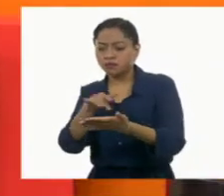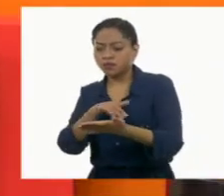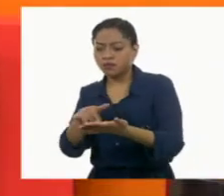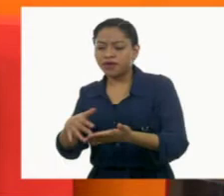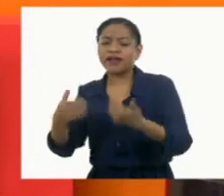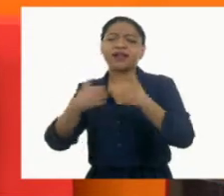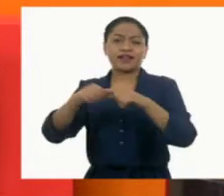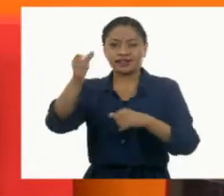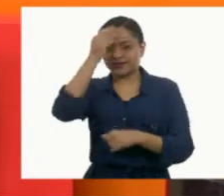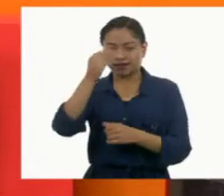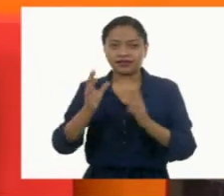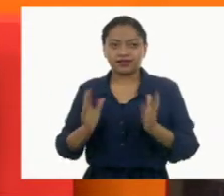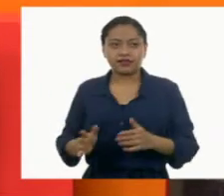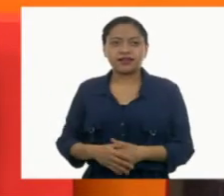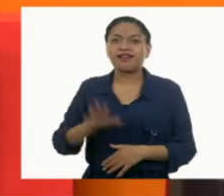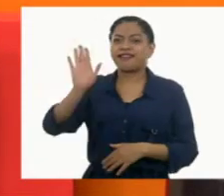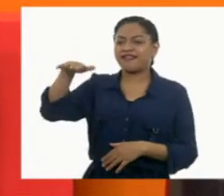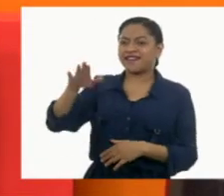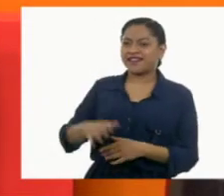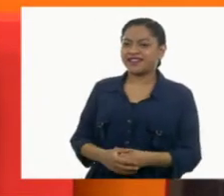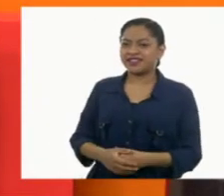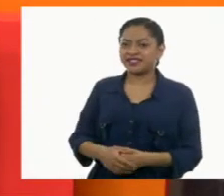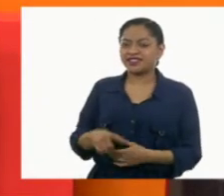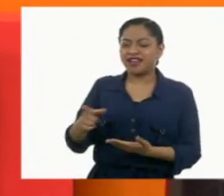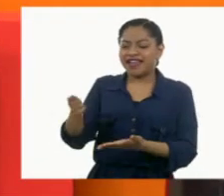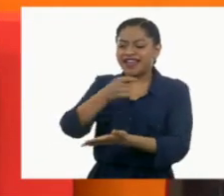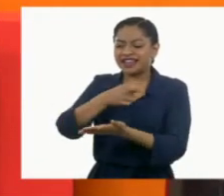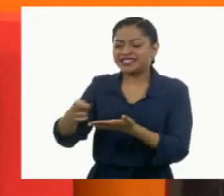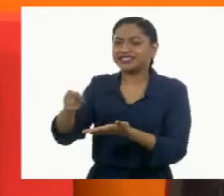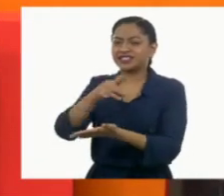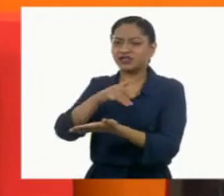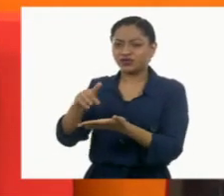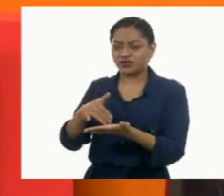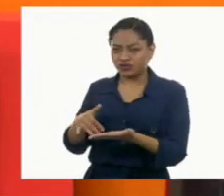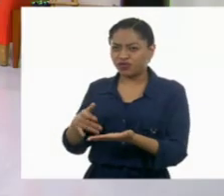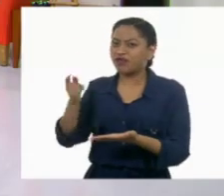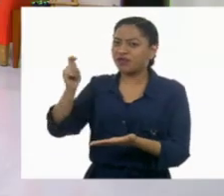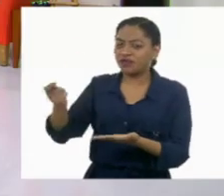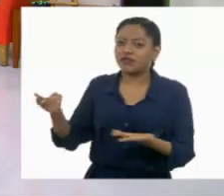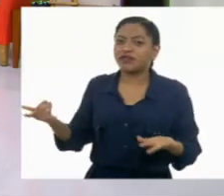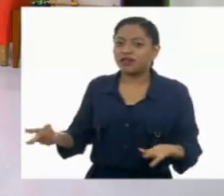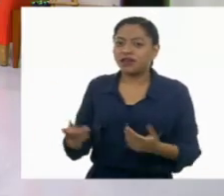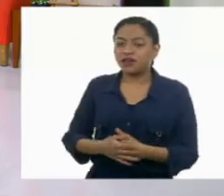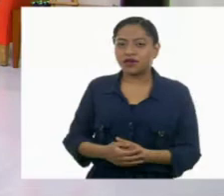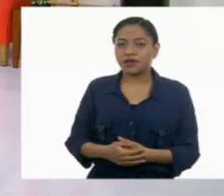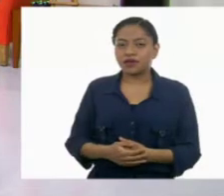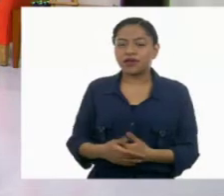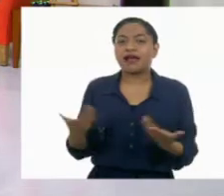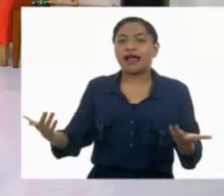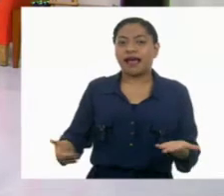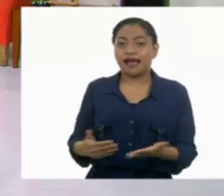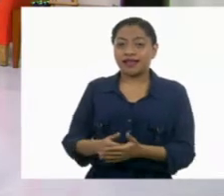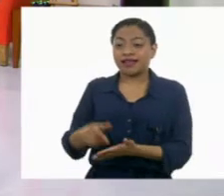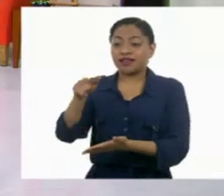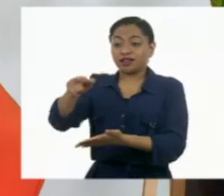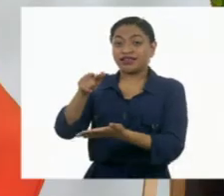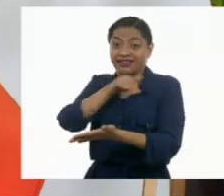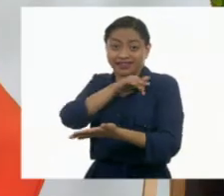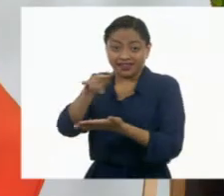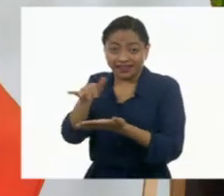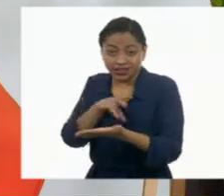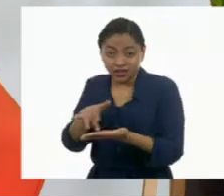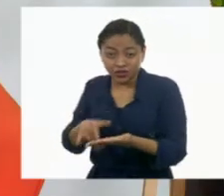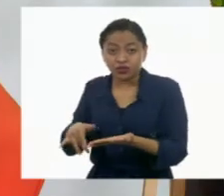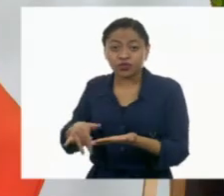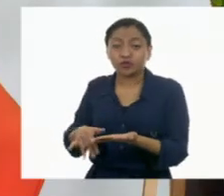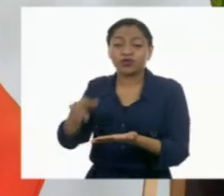vayamos dando la indicación. ¿A qué te refieres con posición de lectura y posición de escritura? La posición de lectura es cuando el niño ya logramos